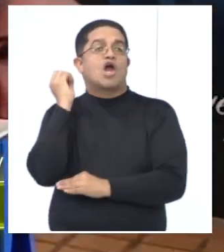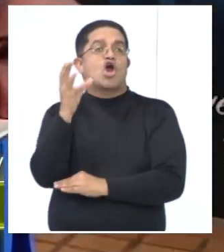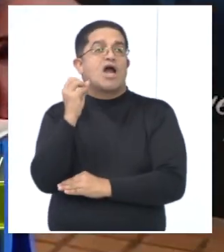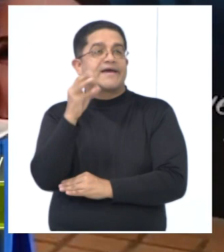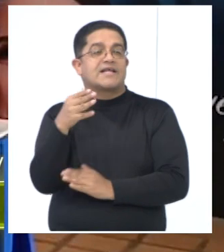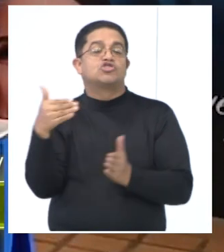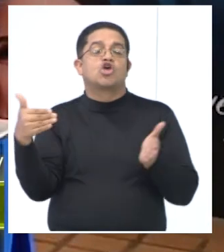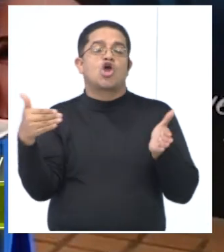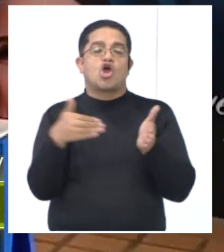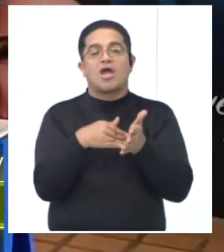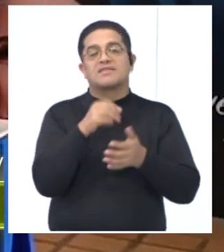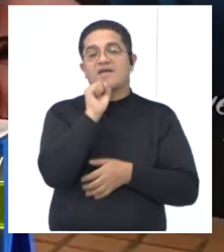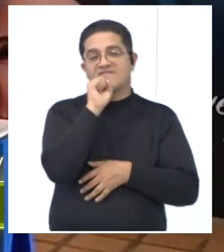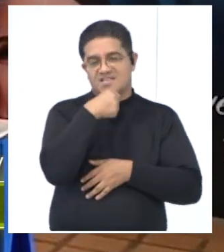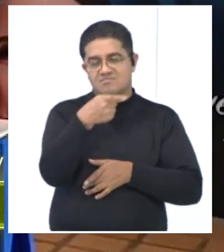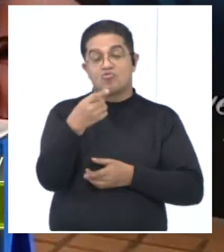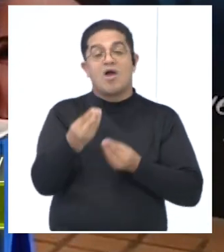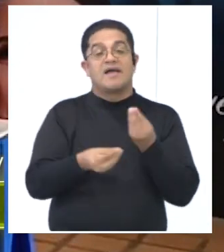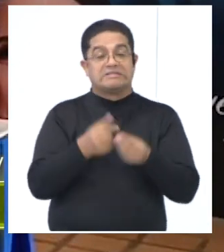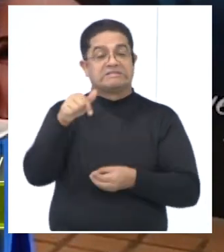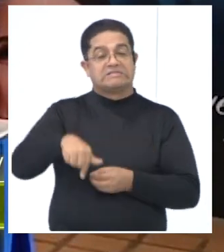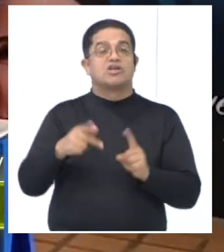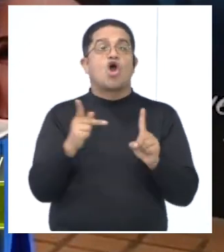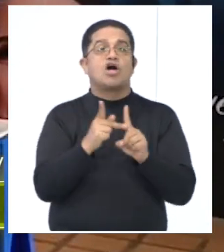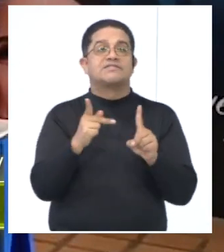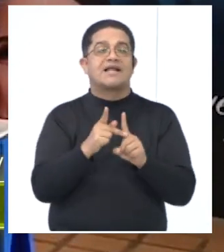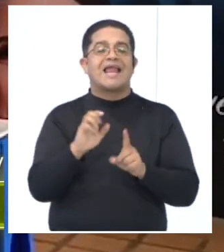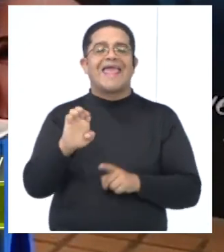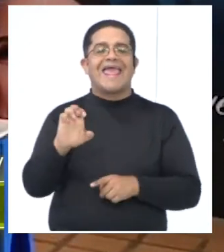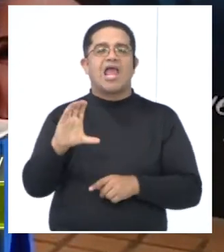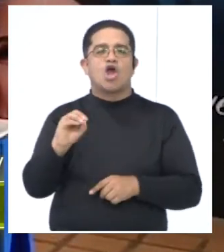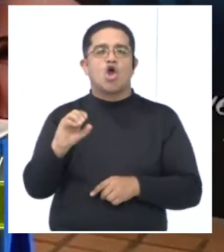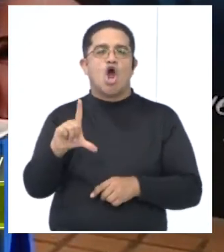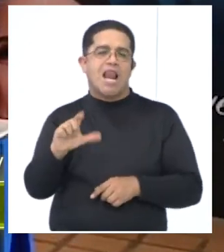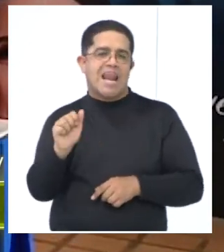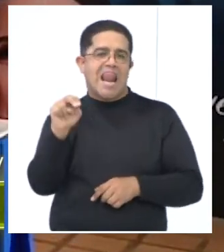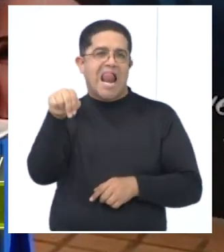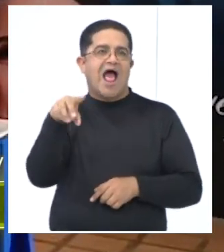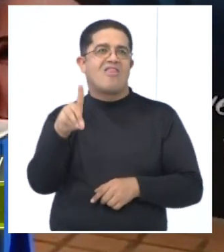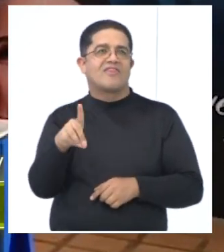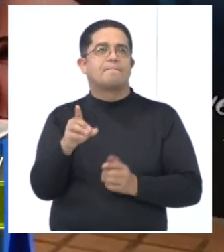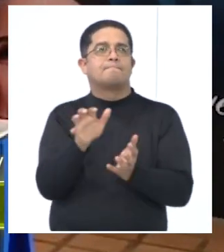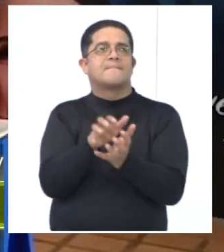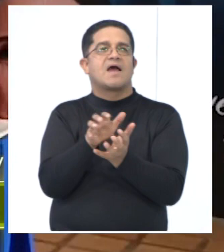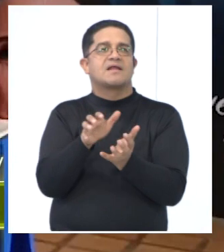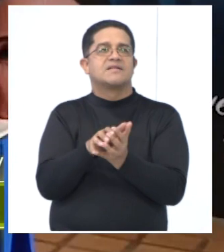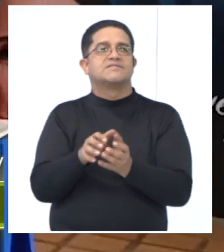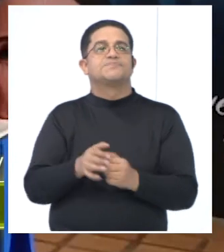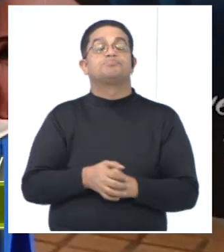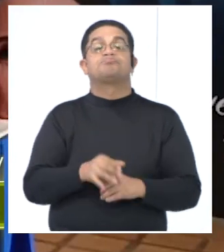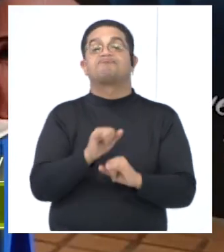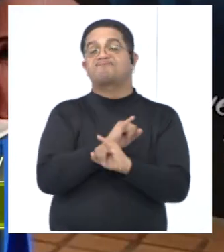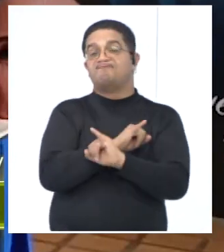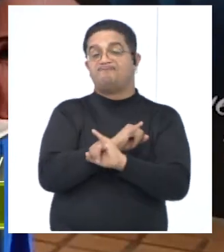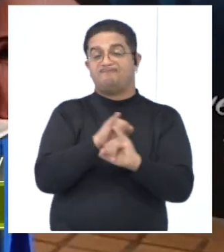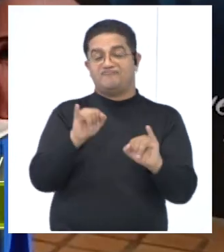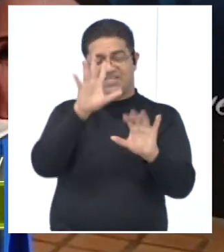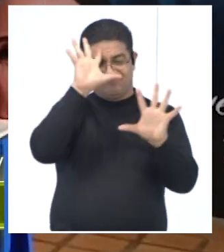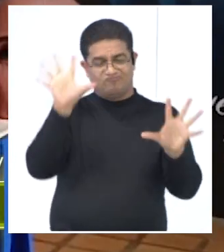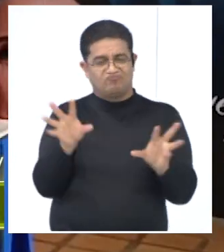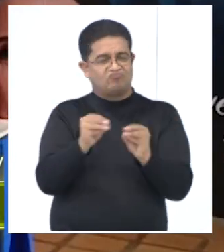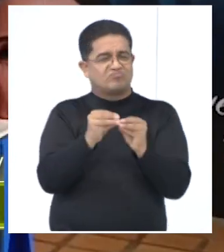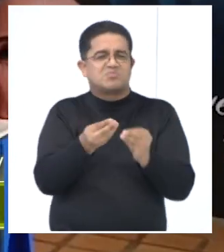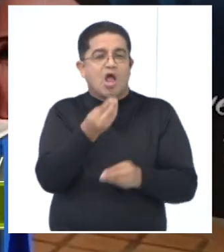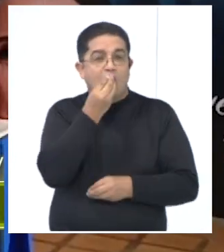que se desarrolló en las instalaciones del Hotel Ecoland en la isla de Margarita. La conclusión final de los especialistas es